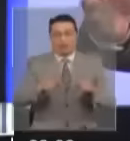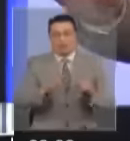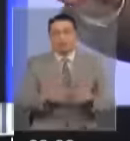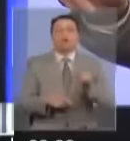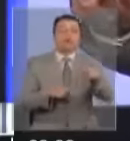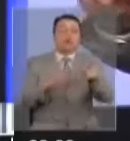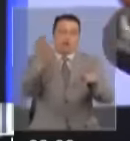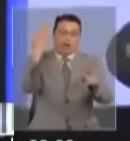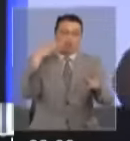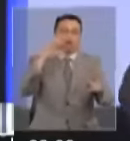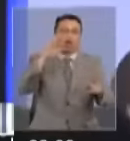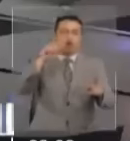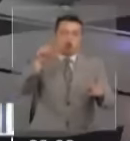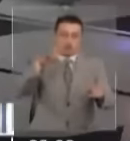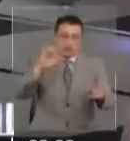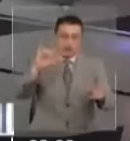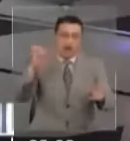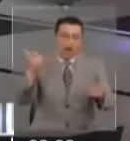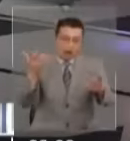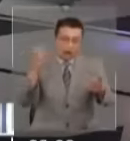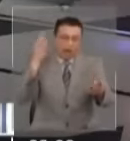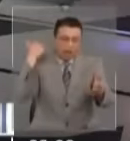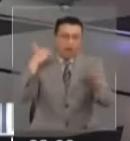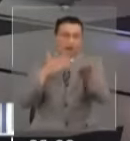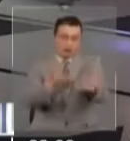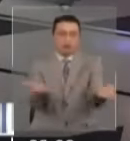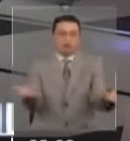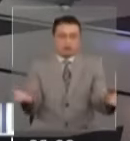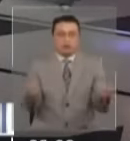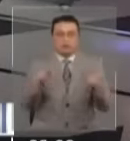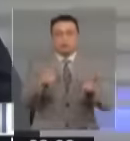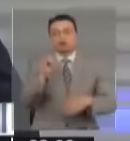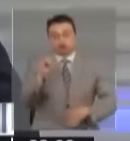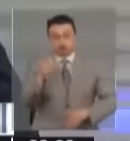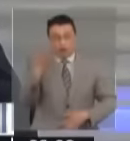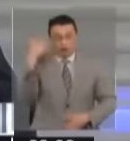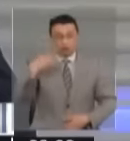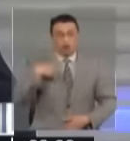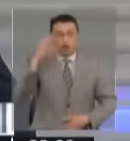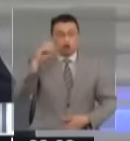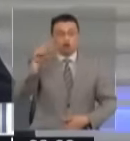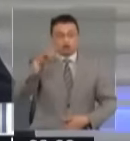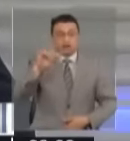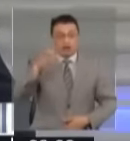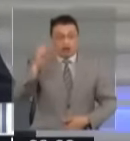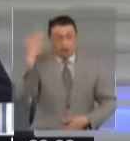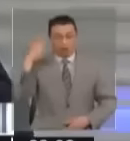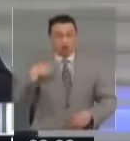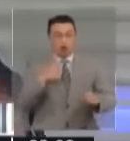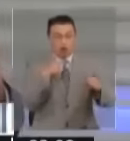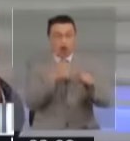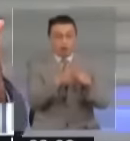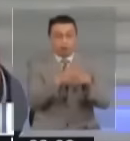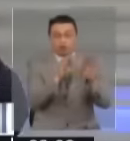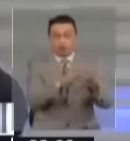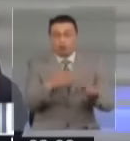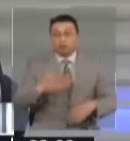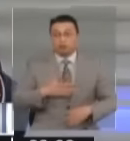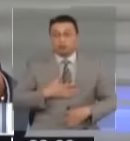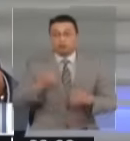concejal. Era concejal, obviamente. Usted era concejal. Yo era concejal y yo apoyé la gestión. En la medida que a mí